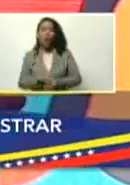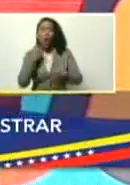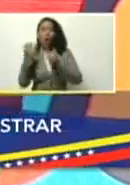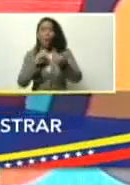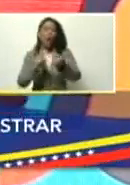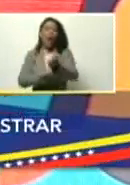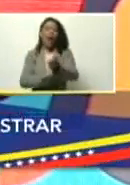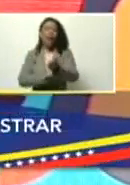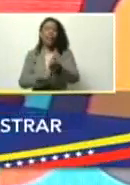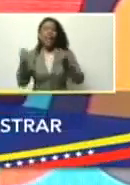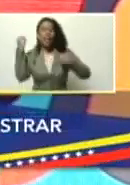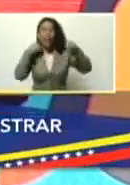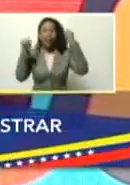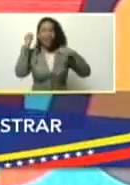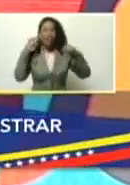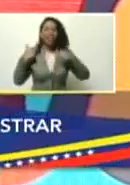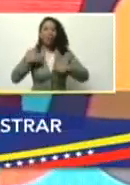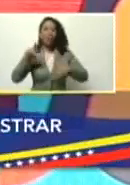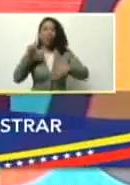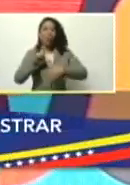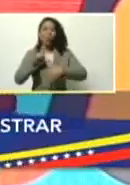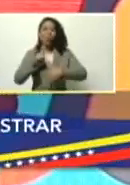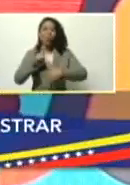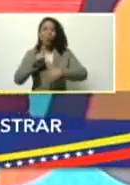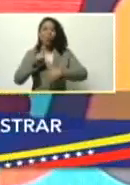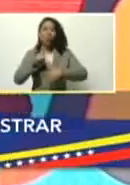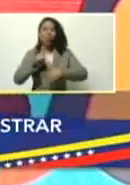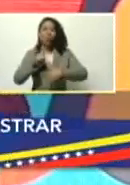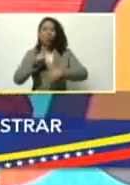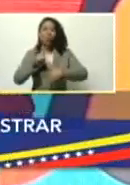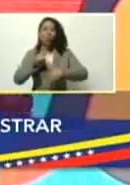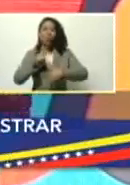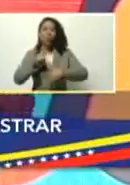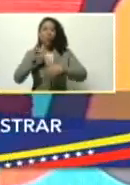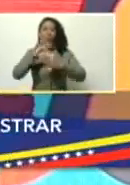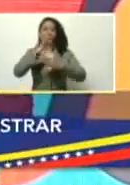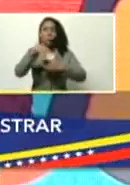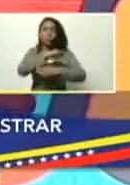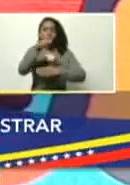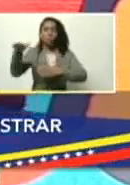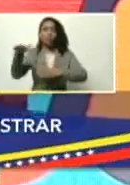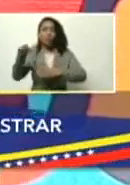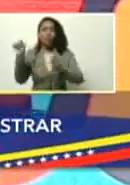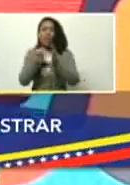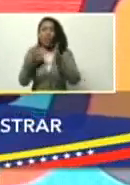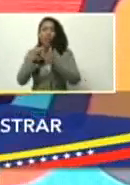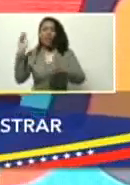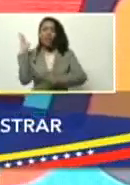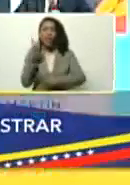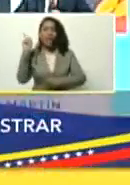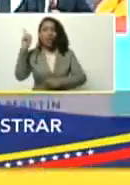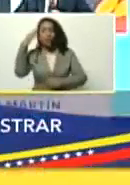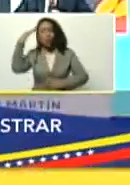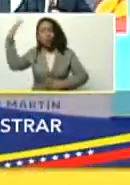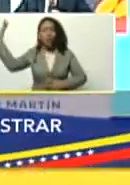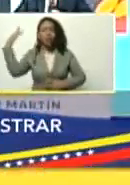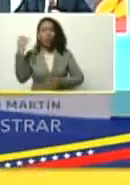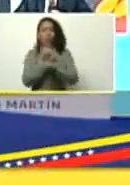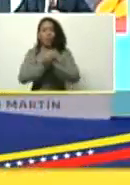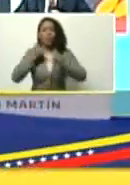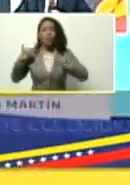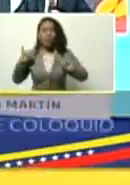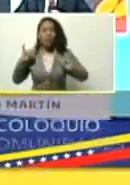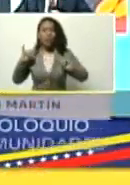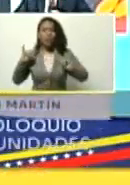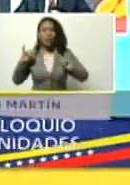carácter rebelde que tenemos los latinoamericanos y los caribeños, de dónde vienen estos sueños de independencia,